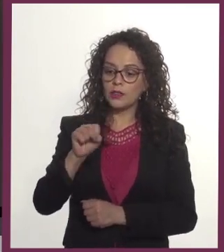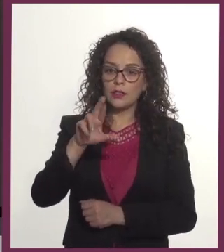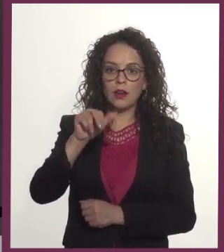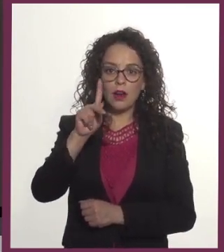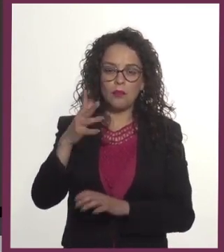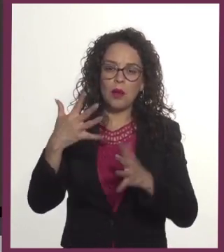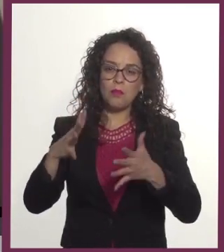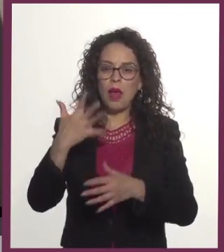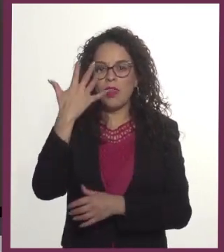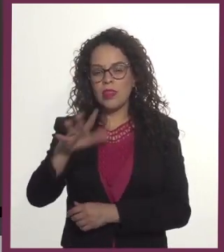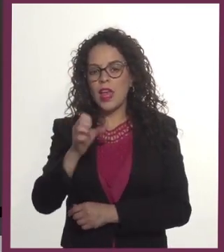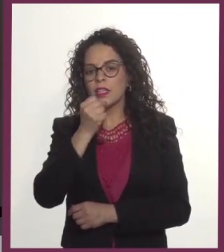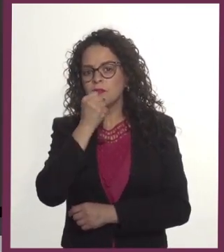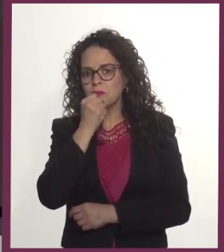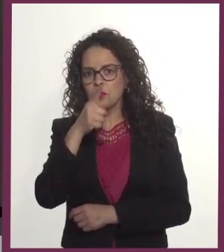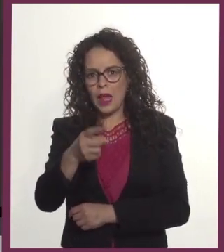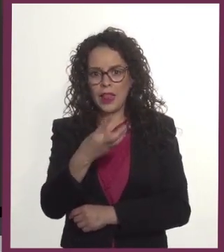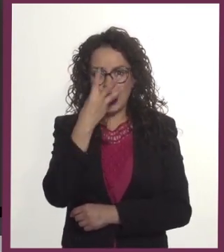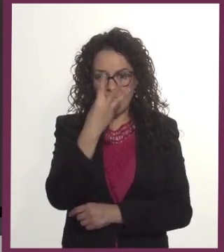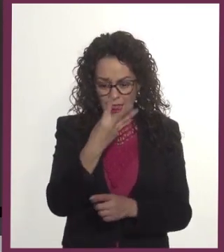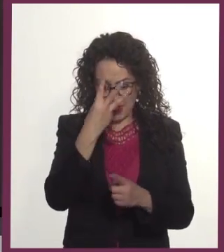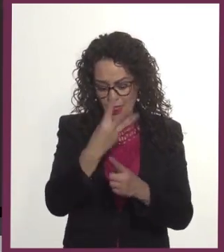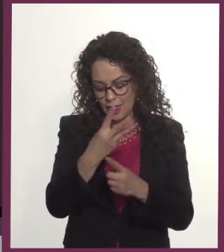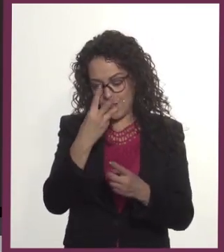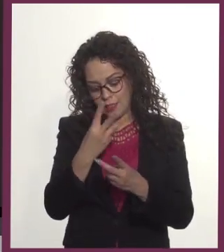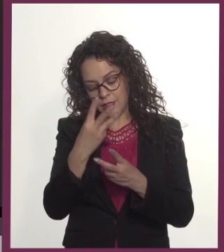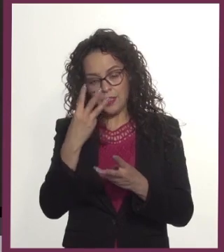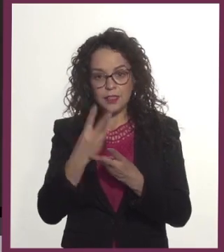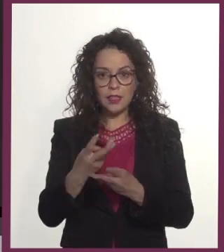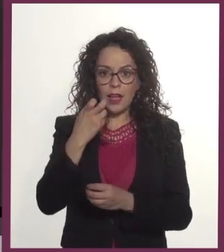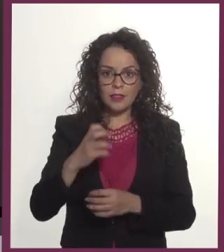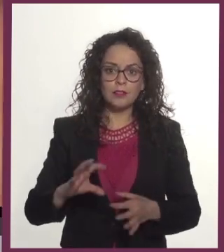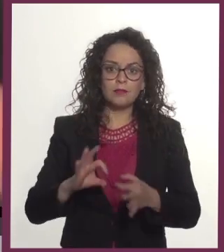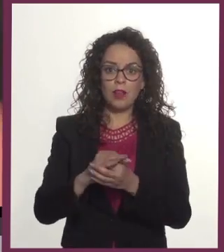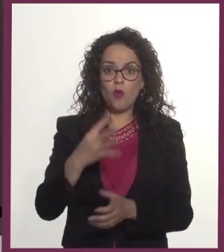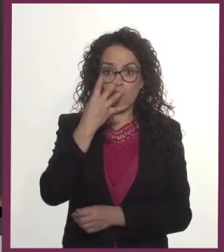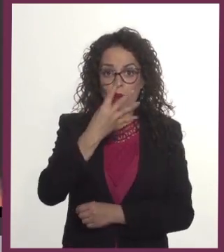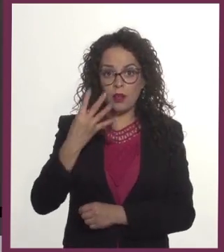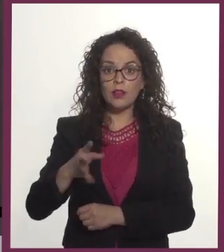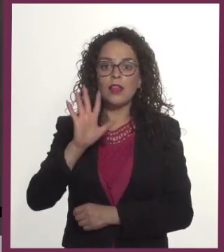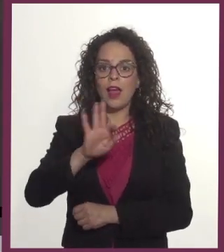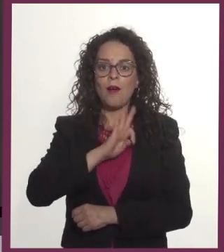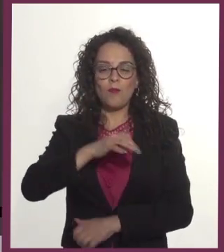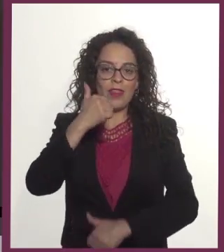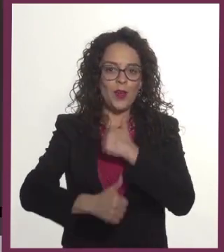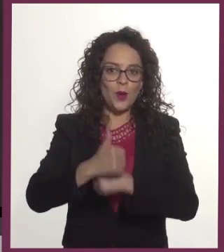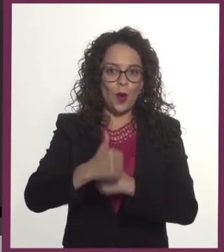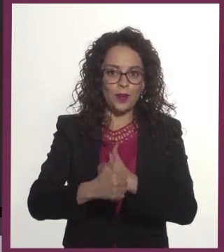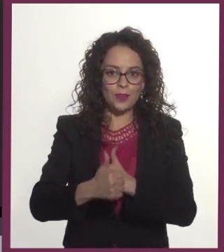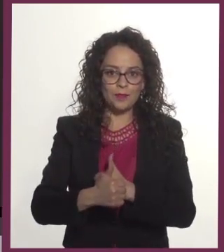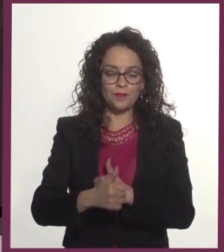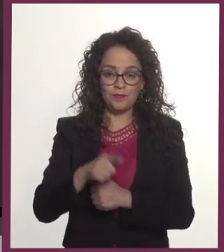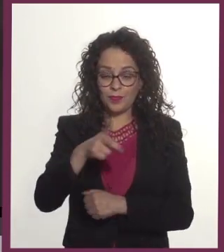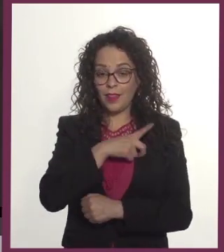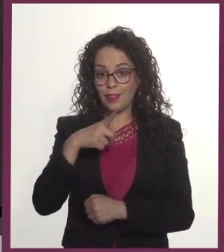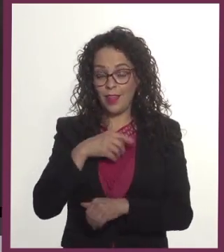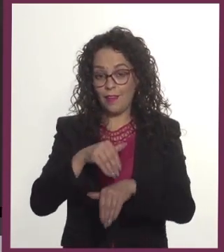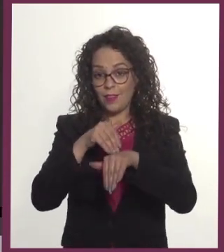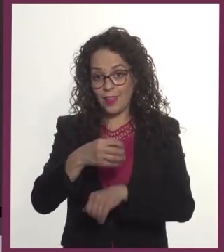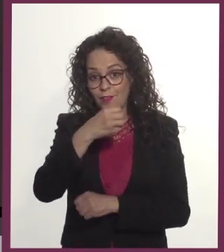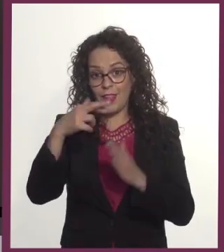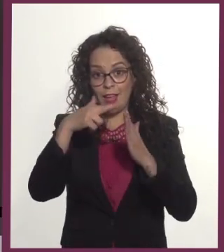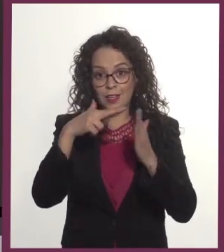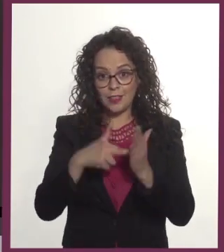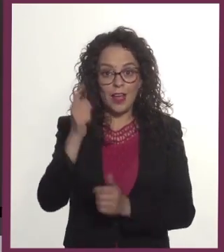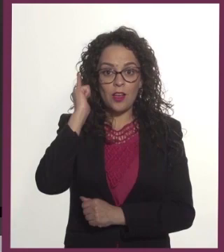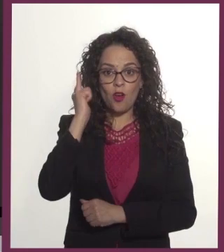más de 30 segundos, menos de 40 segundos. Estos 4 versos les llamamos patrones en el rap y duran más o menos 10 segundos. Así